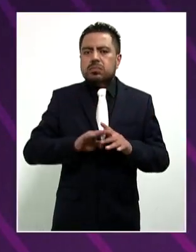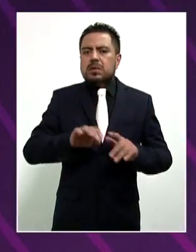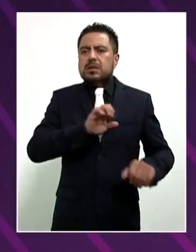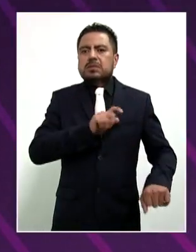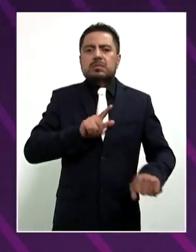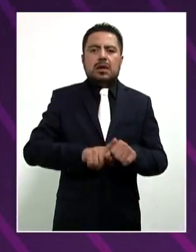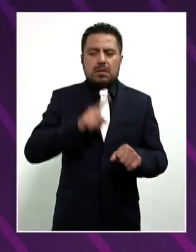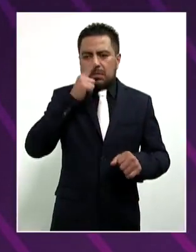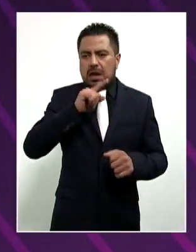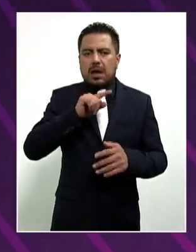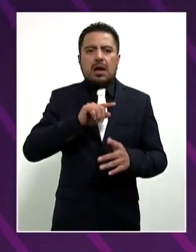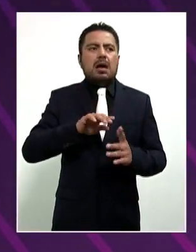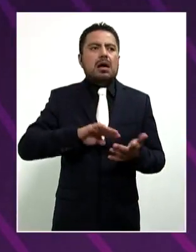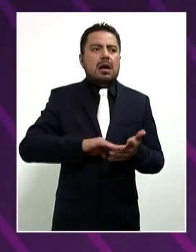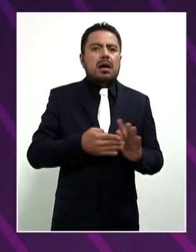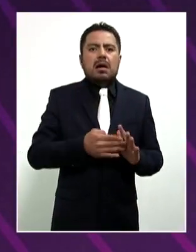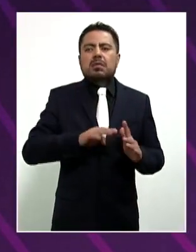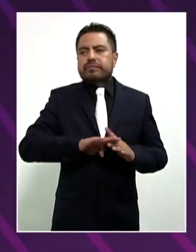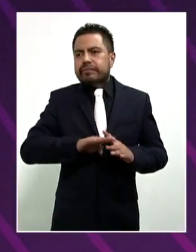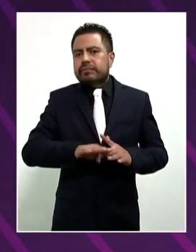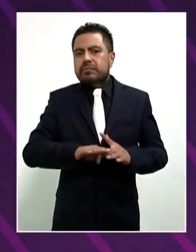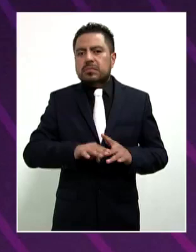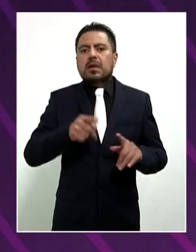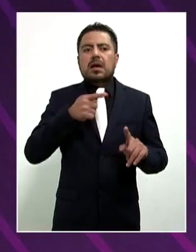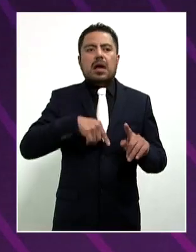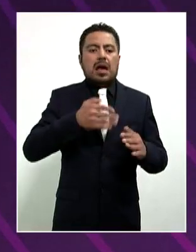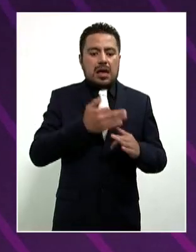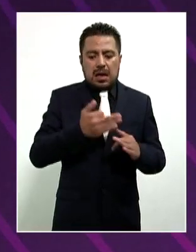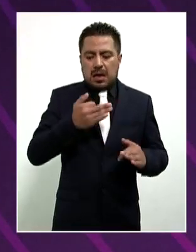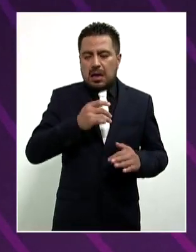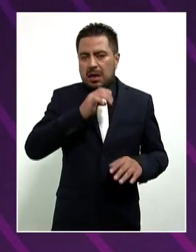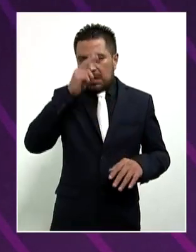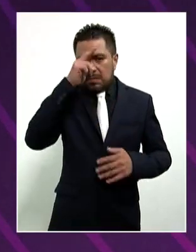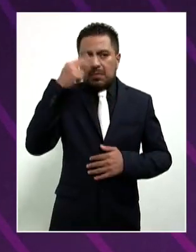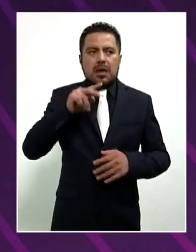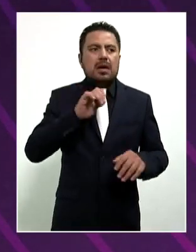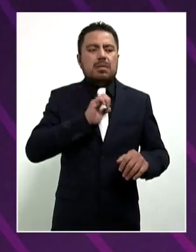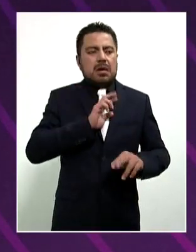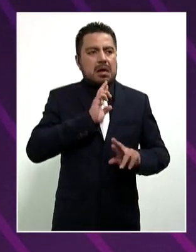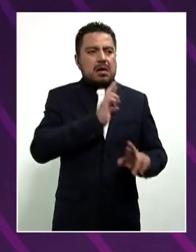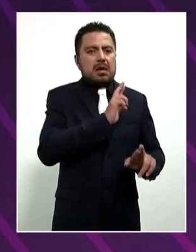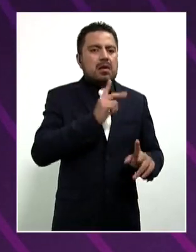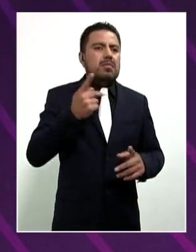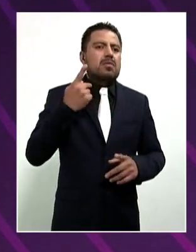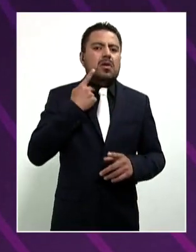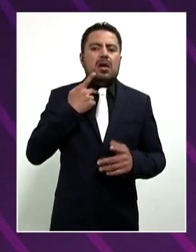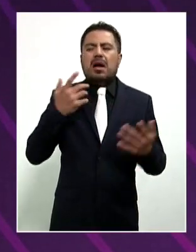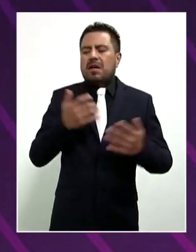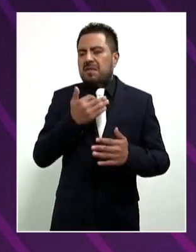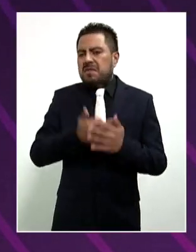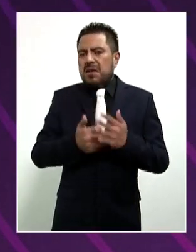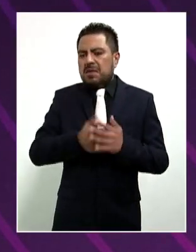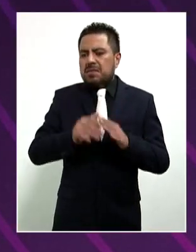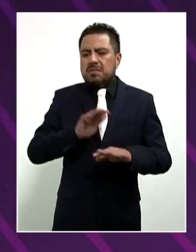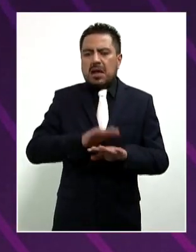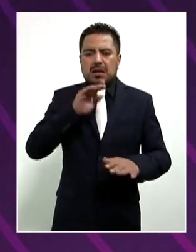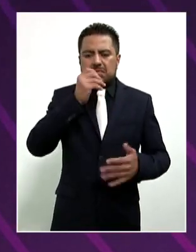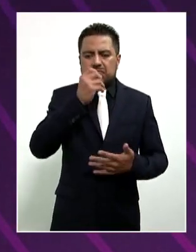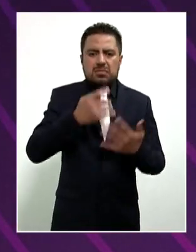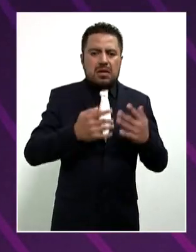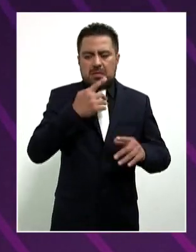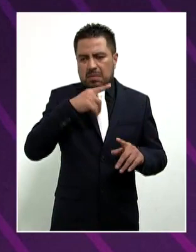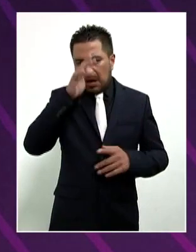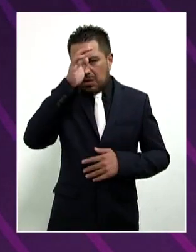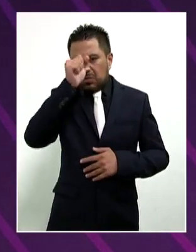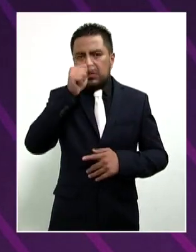los refugiados. En el caso de México, y queriendo responder específicamente el tema de la política, yo creo que hay mucho por hacer. Yo creo que hay mucho por